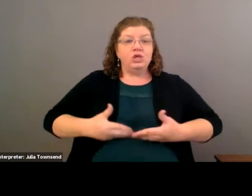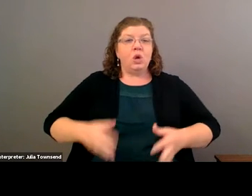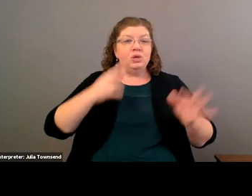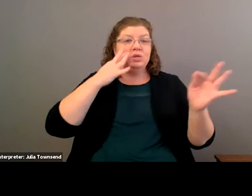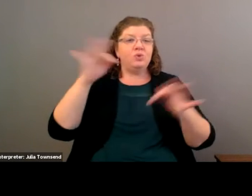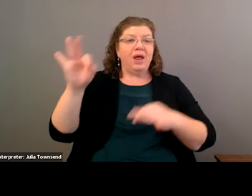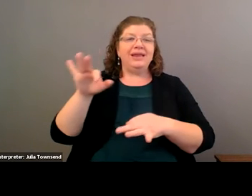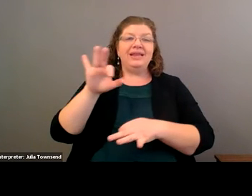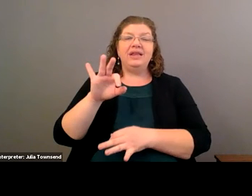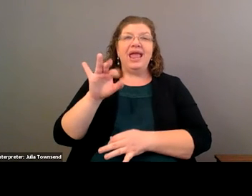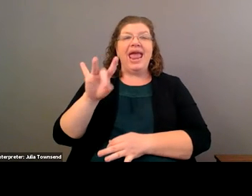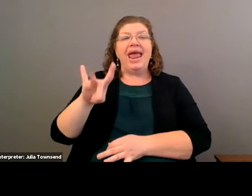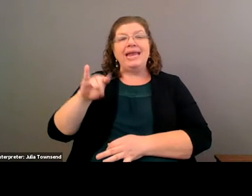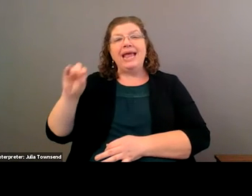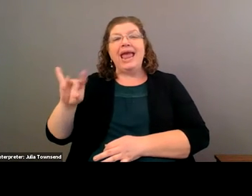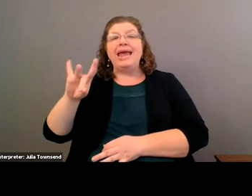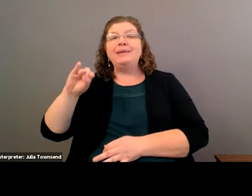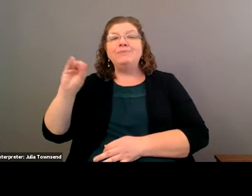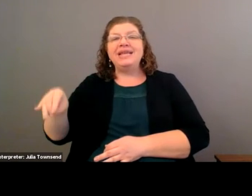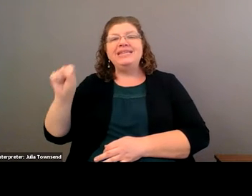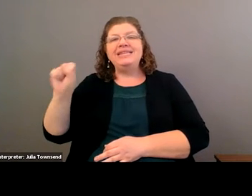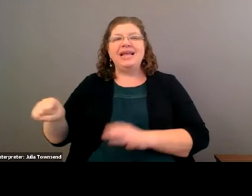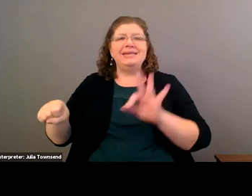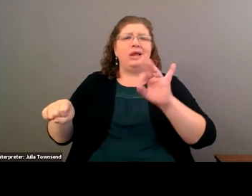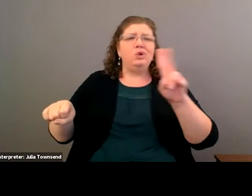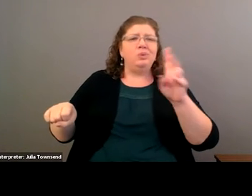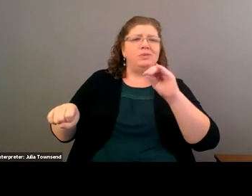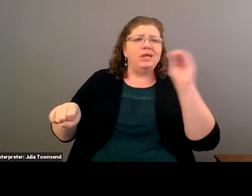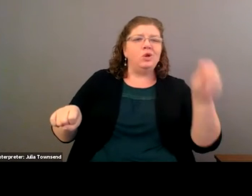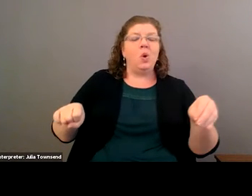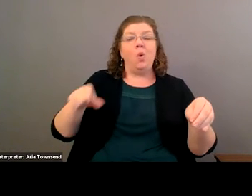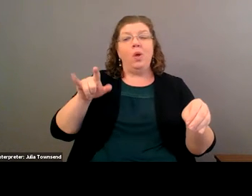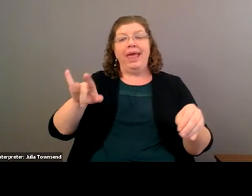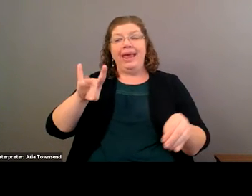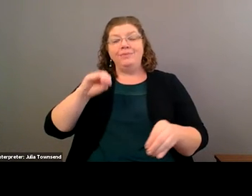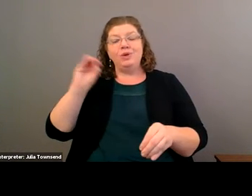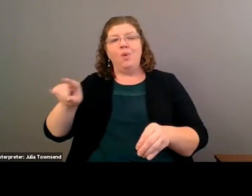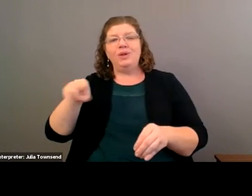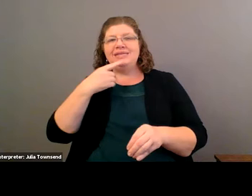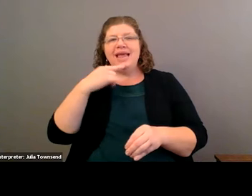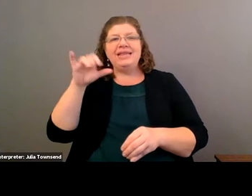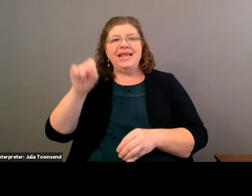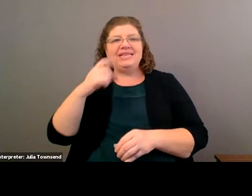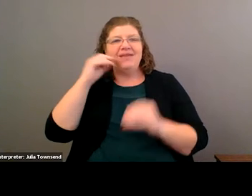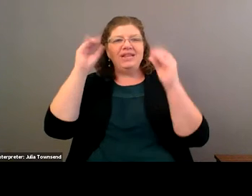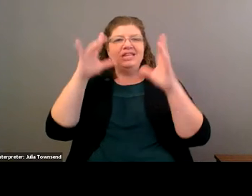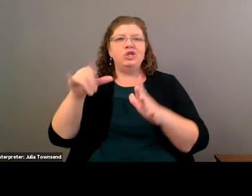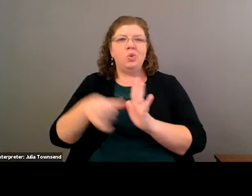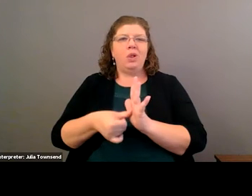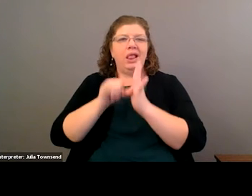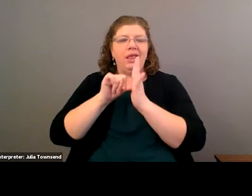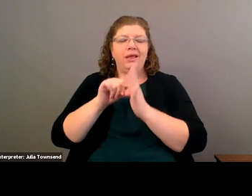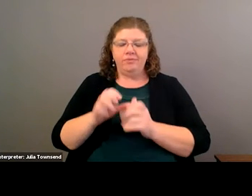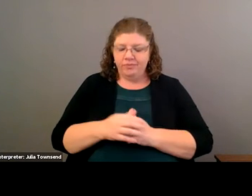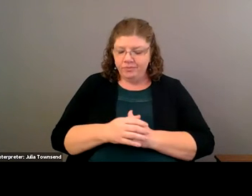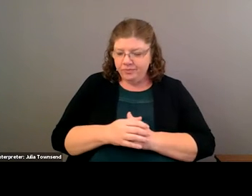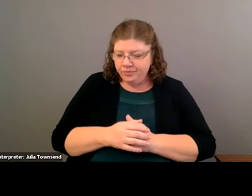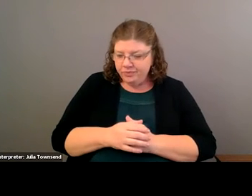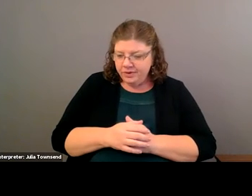92% dijo que no y el 80% dijo que sí. También ha habido problemas